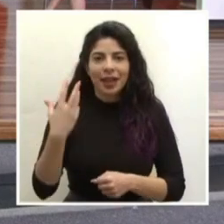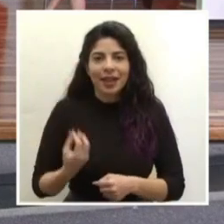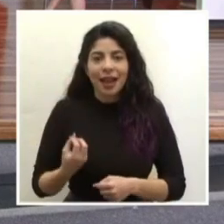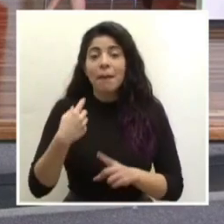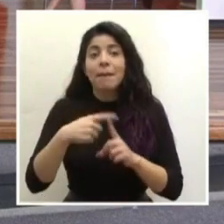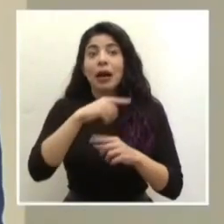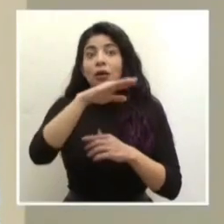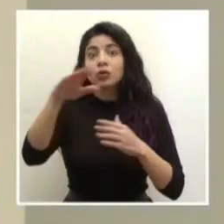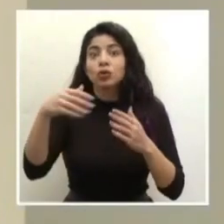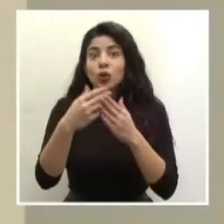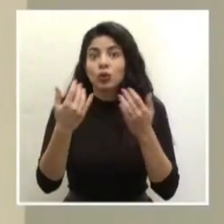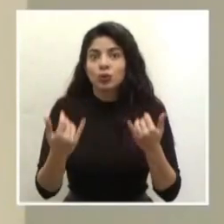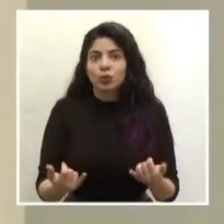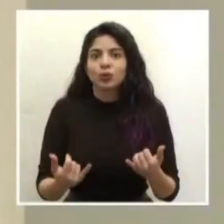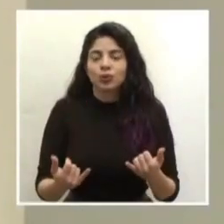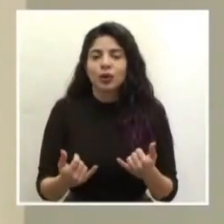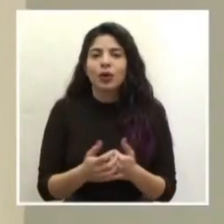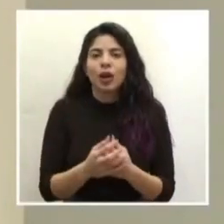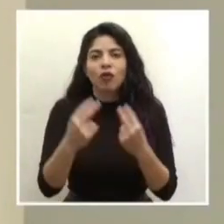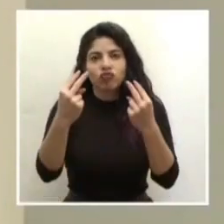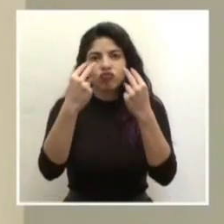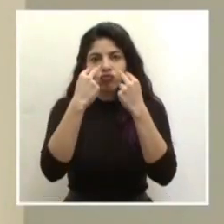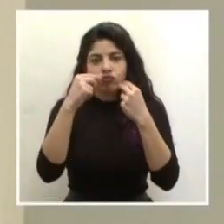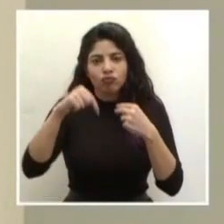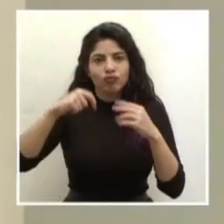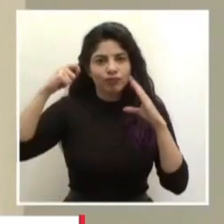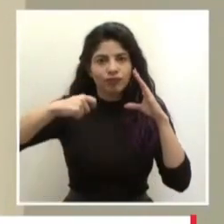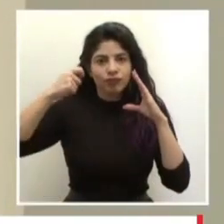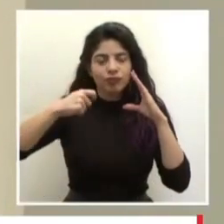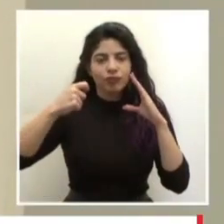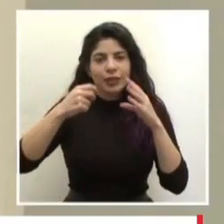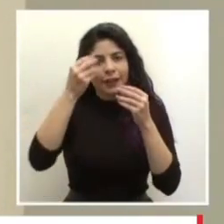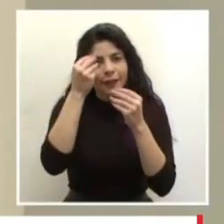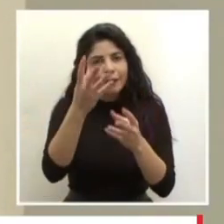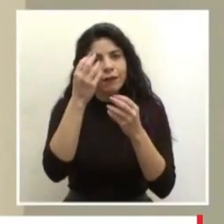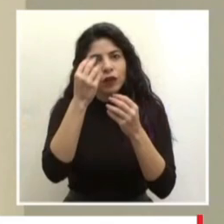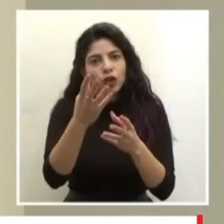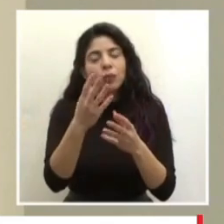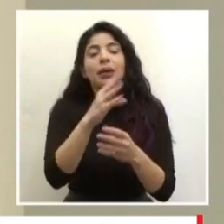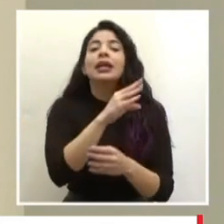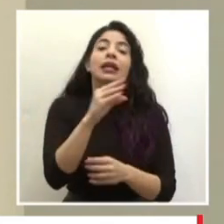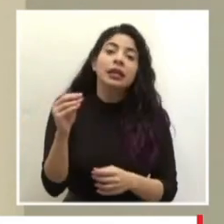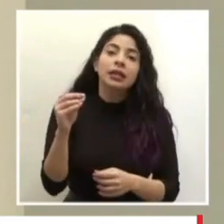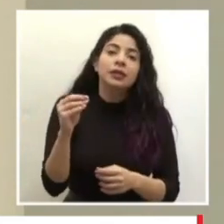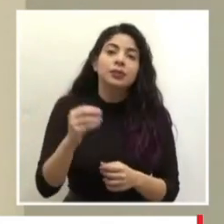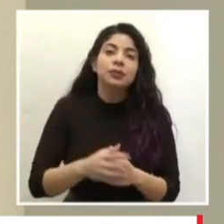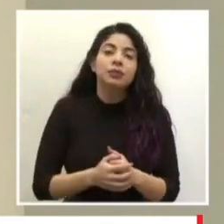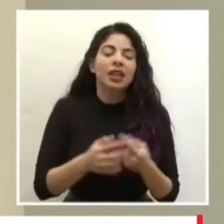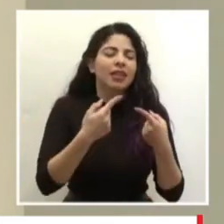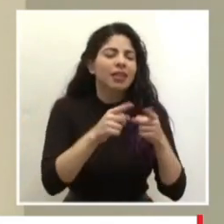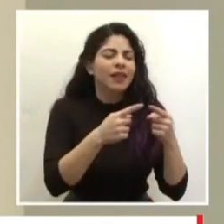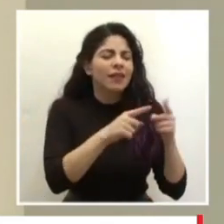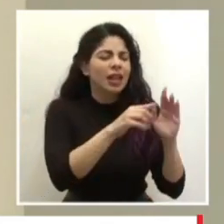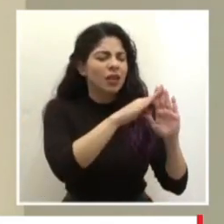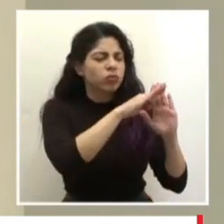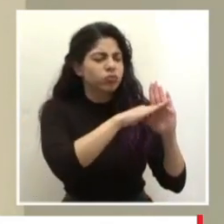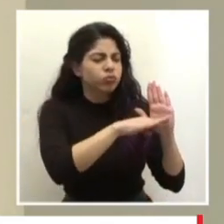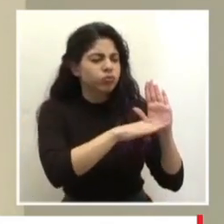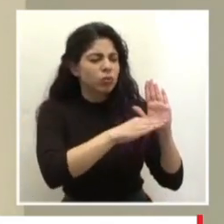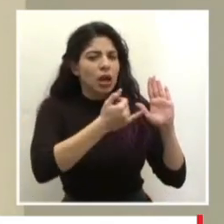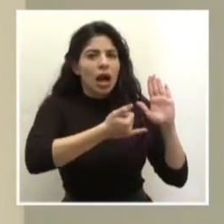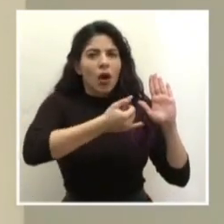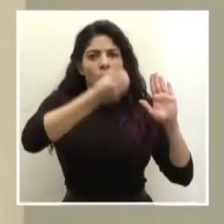todos los que están siguiendo la transmisión del reporte y de las diferentes medidas que se